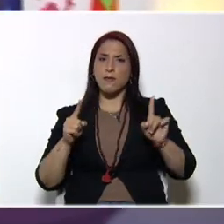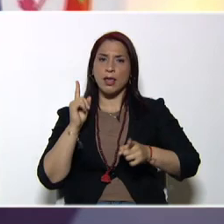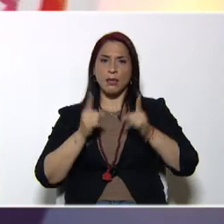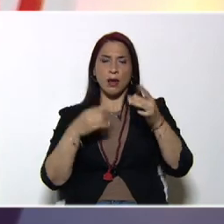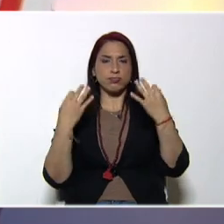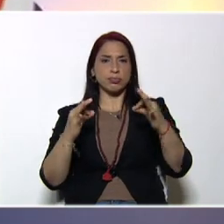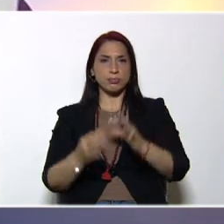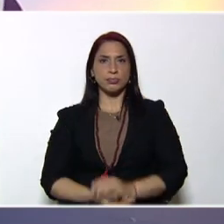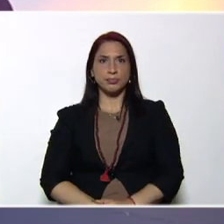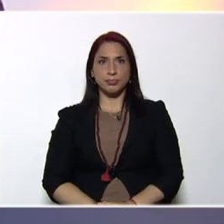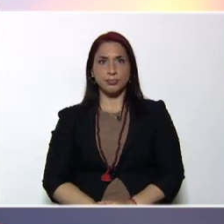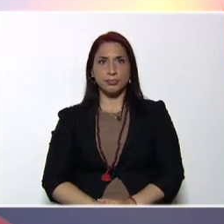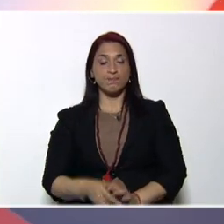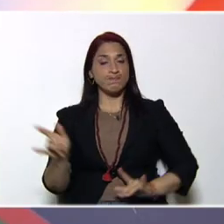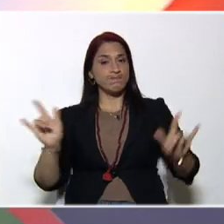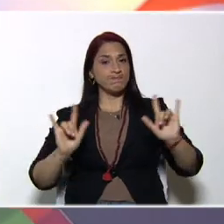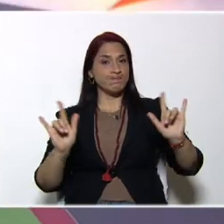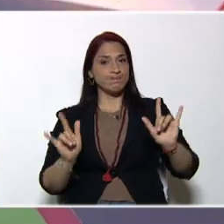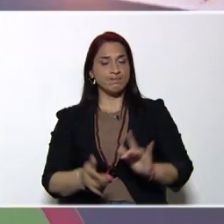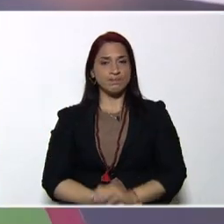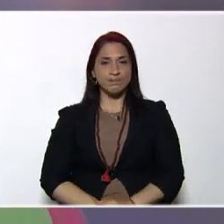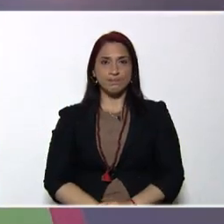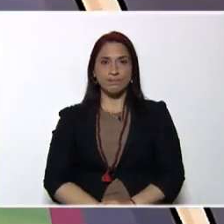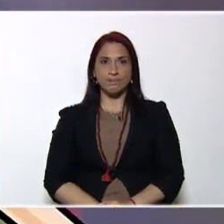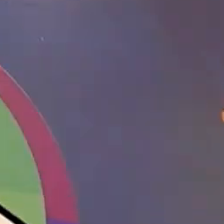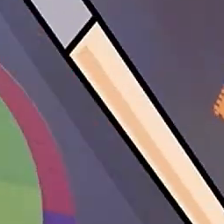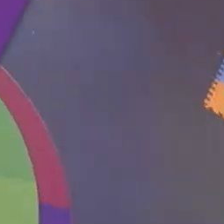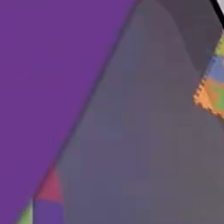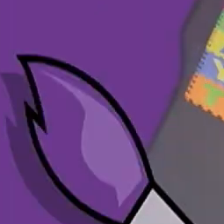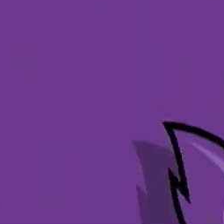algo común. Hasta una próxima oportunidad.